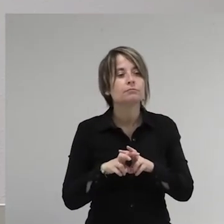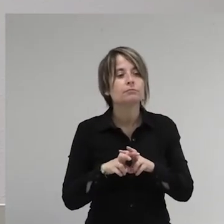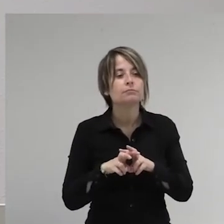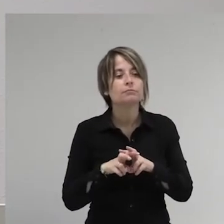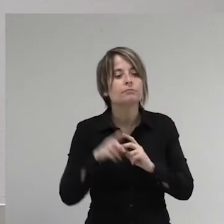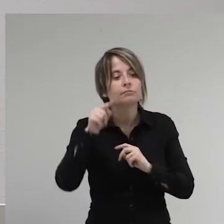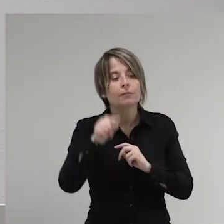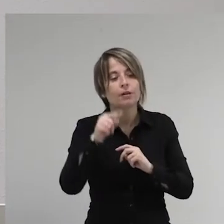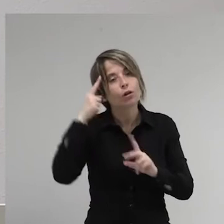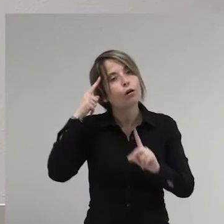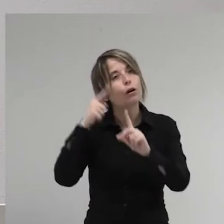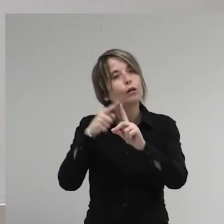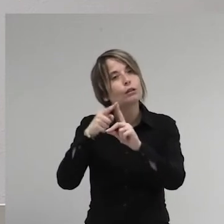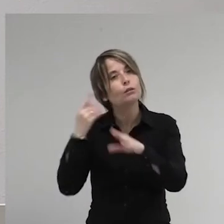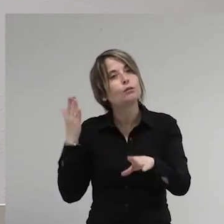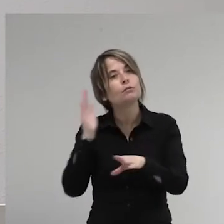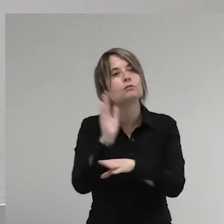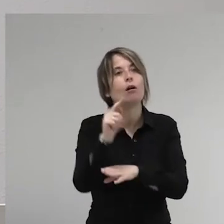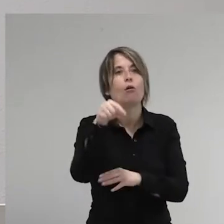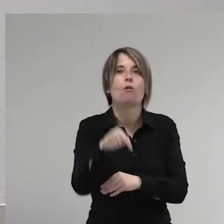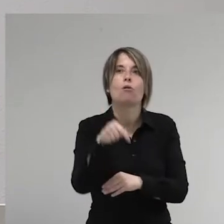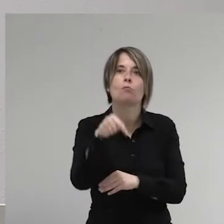Y la idea de hoy es